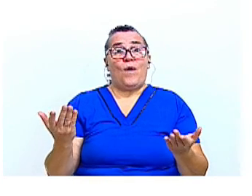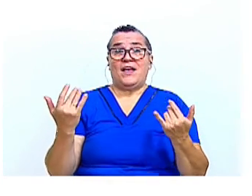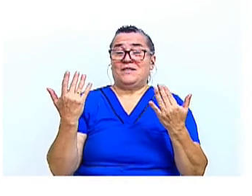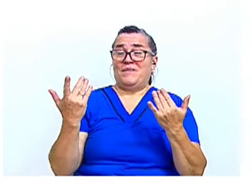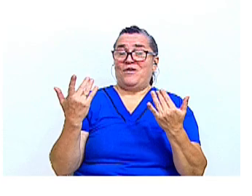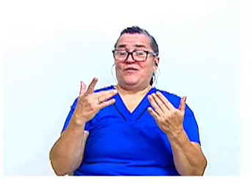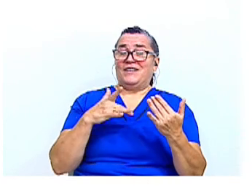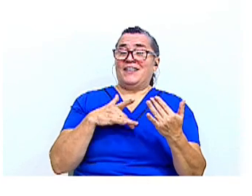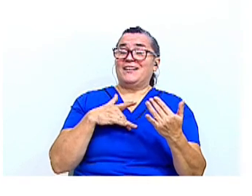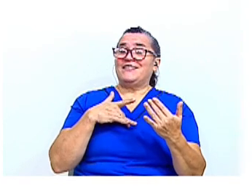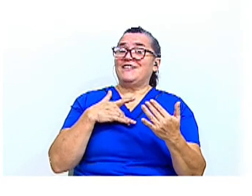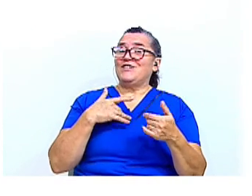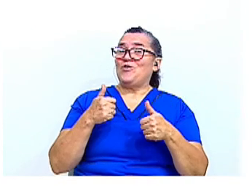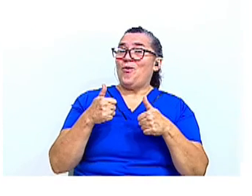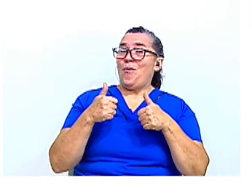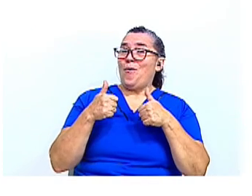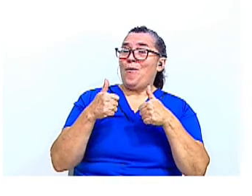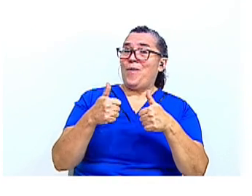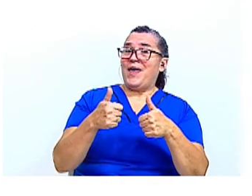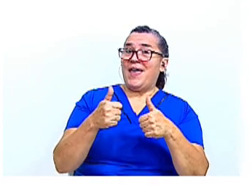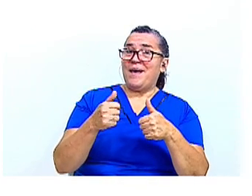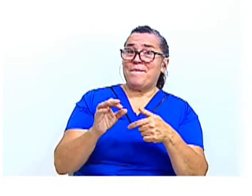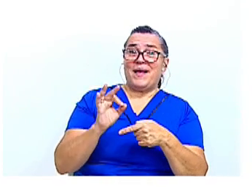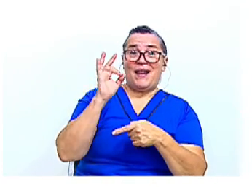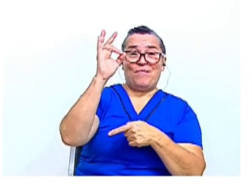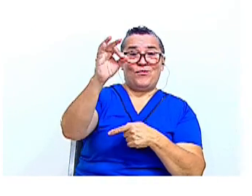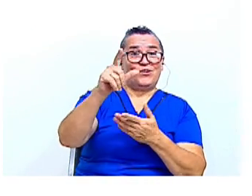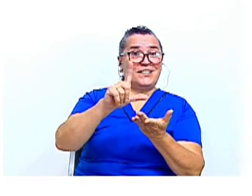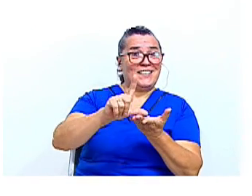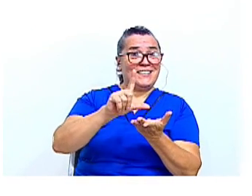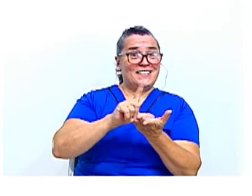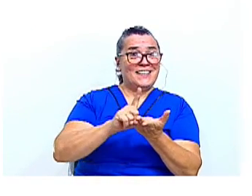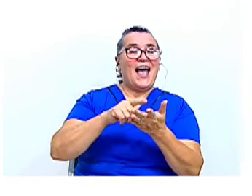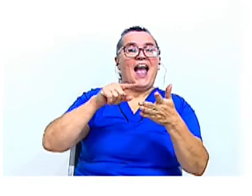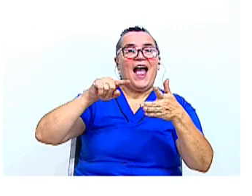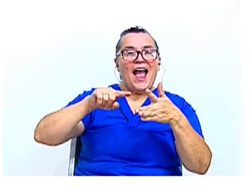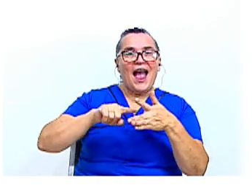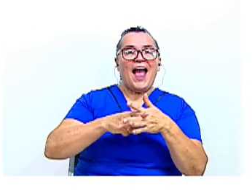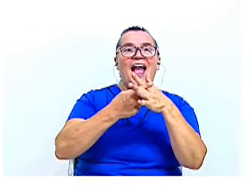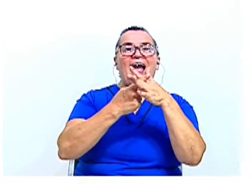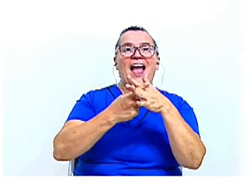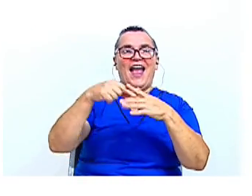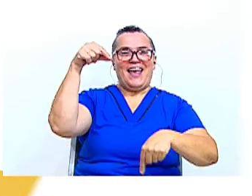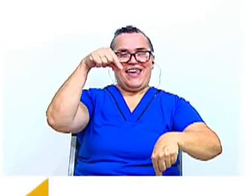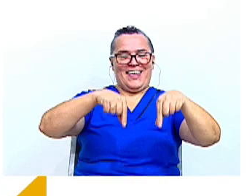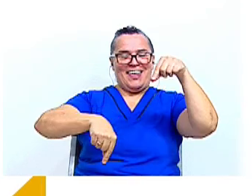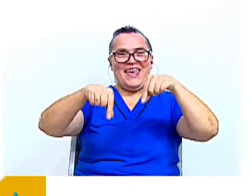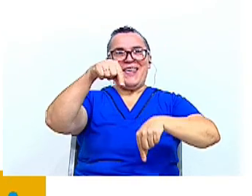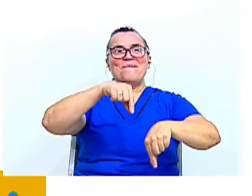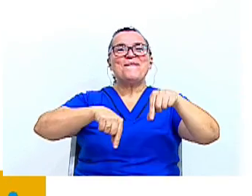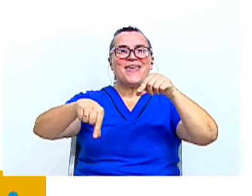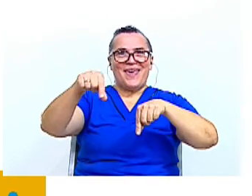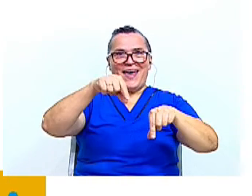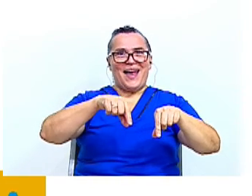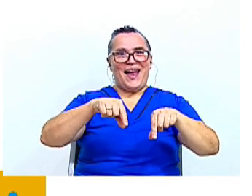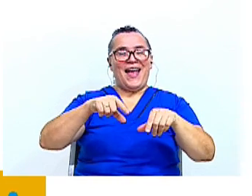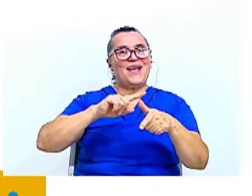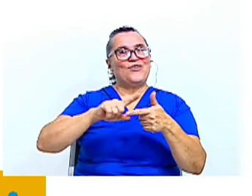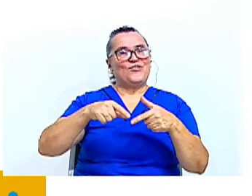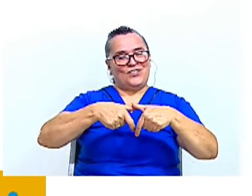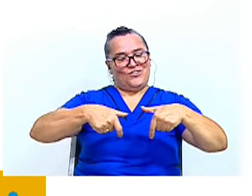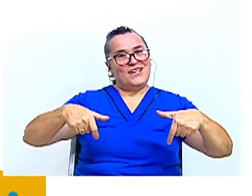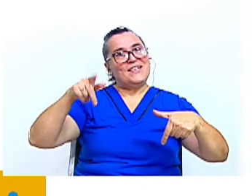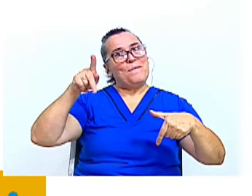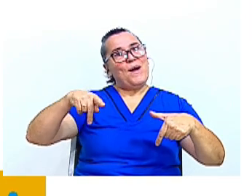hayan sentido súper bien. Para la siguiente clase vamos a entrar al mundo de la química y con ustedes entonces la